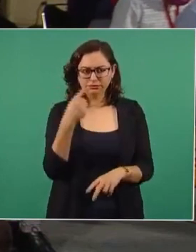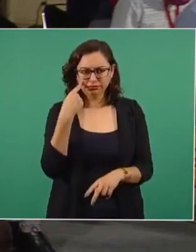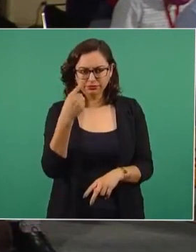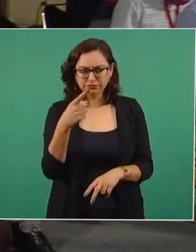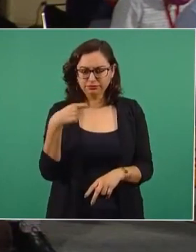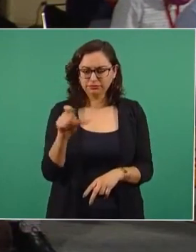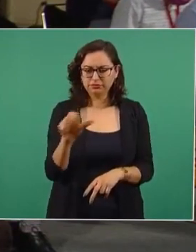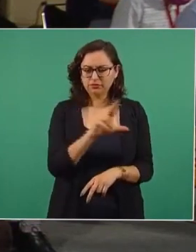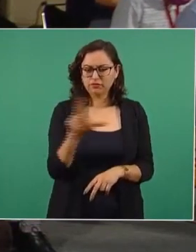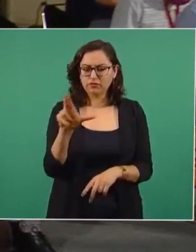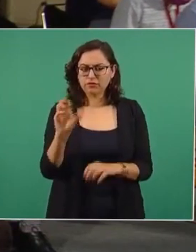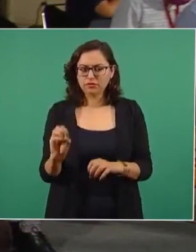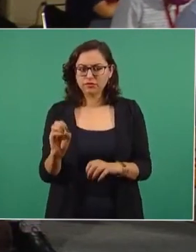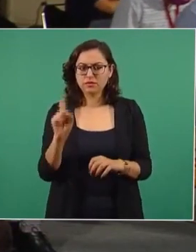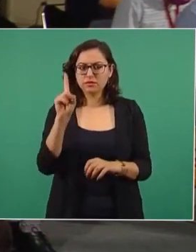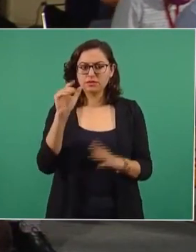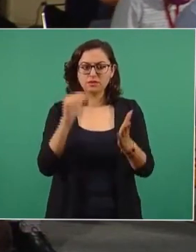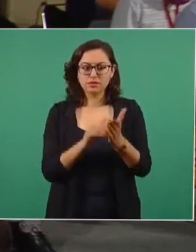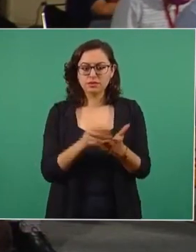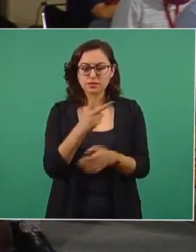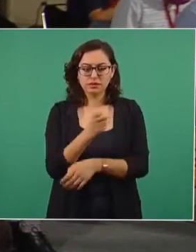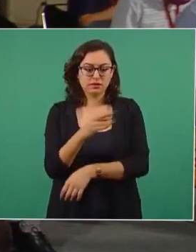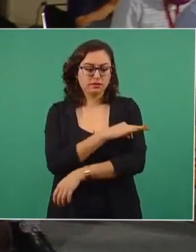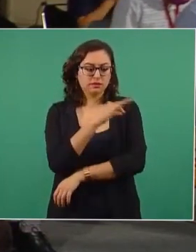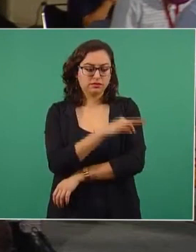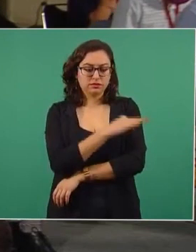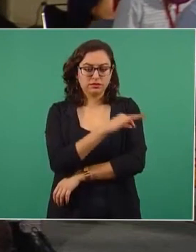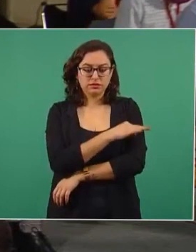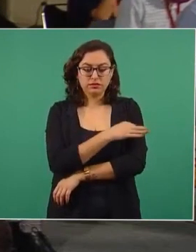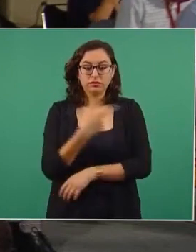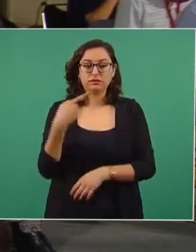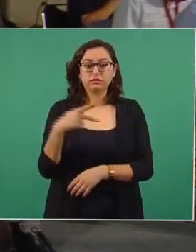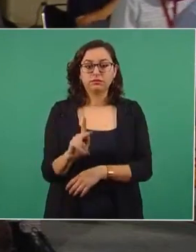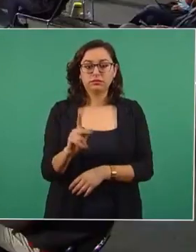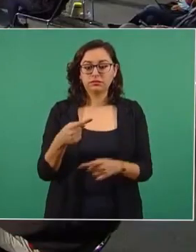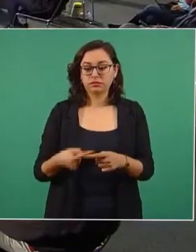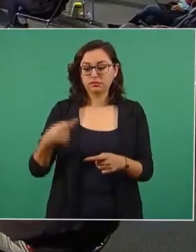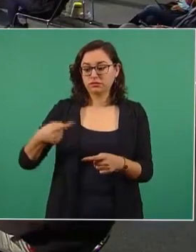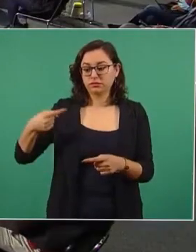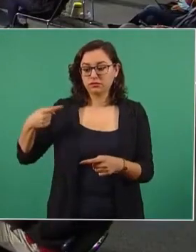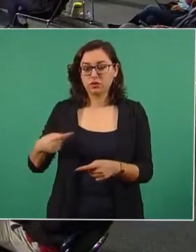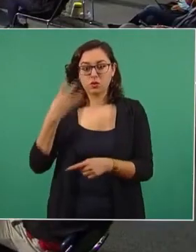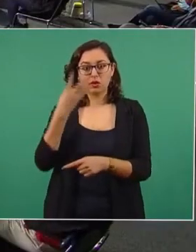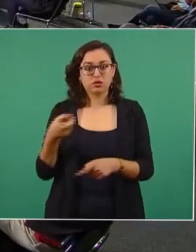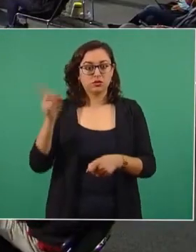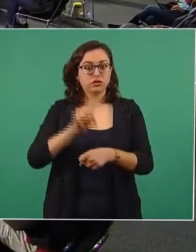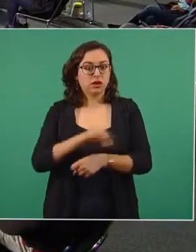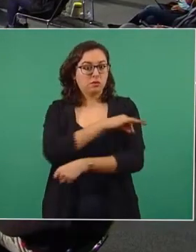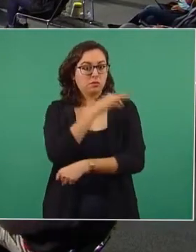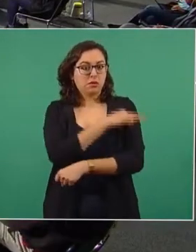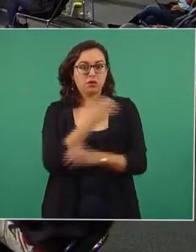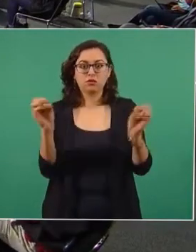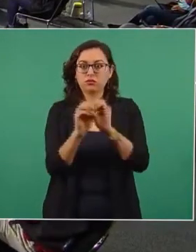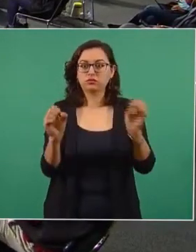Roo se aplicaron 1,200 vacunas ayer, pero iban 4 días en las que se aplicaban 0 vacunas, cuando Quintana Roo